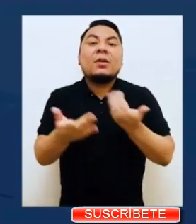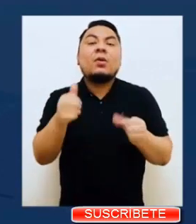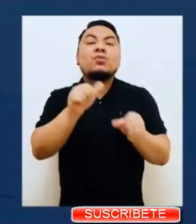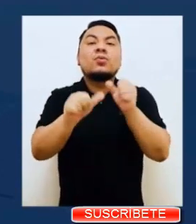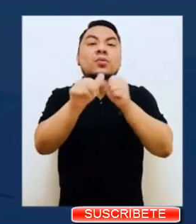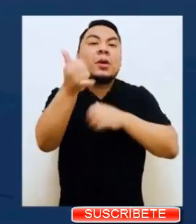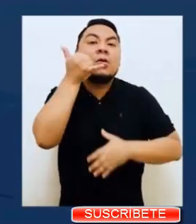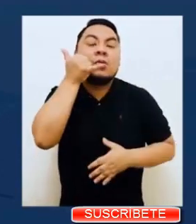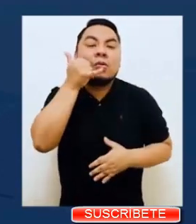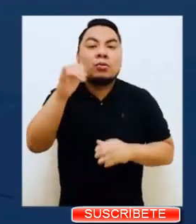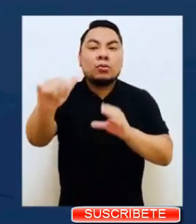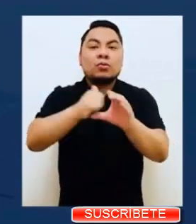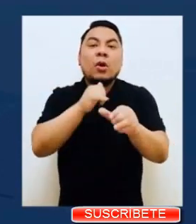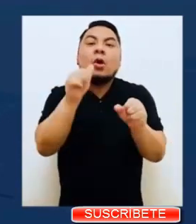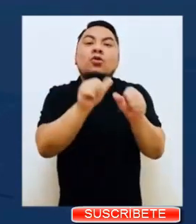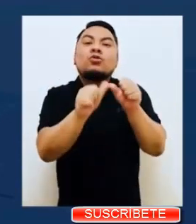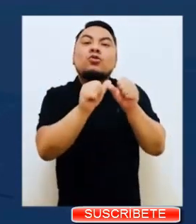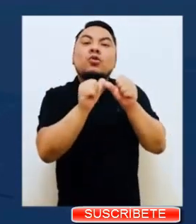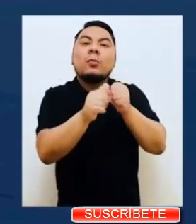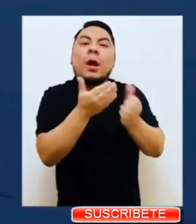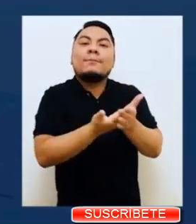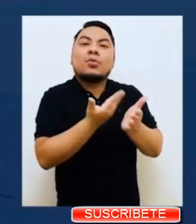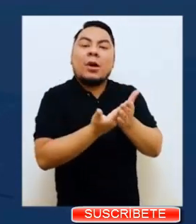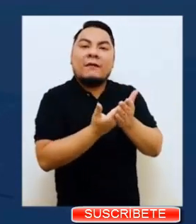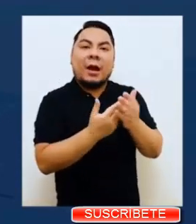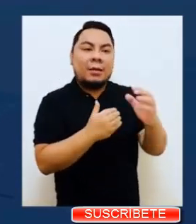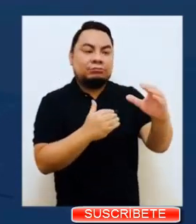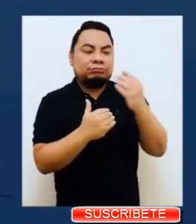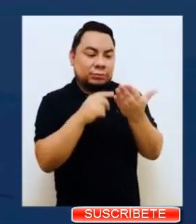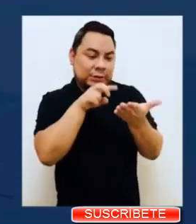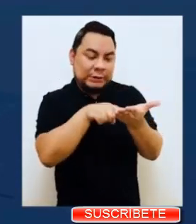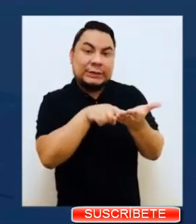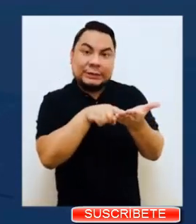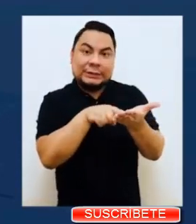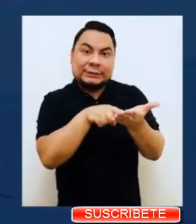Ingresa tu número de celular para enviarte un código de verificación.